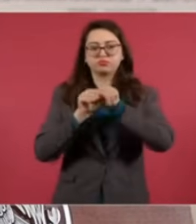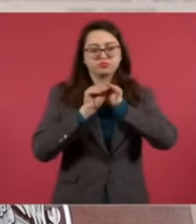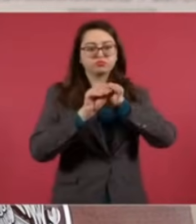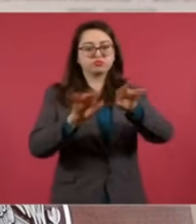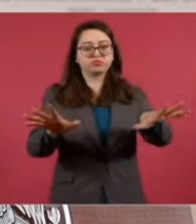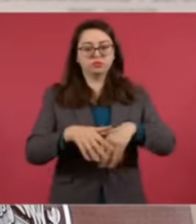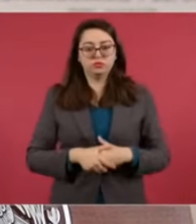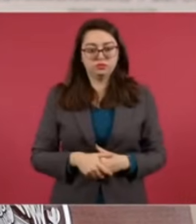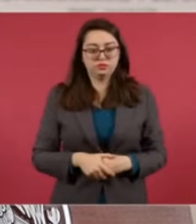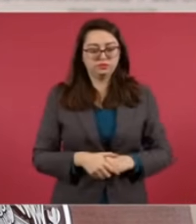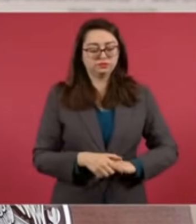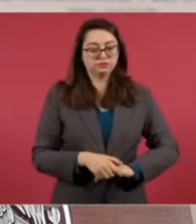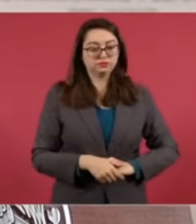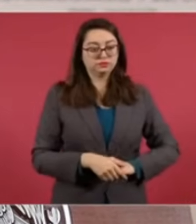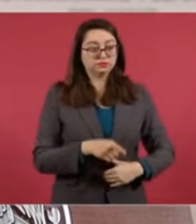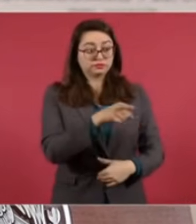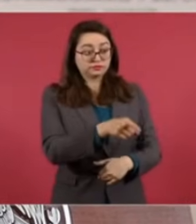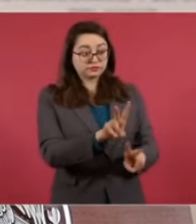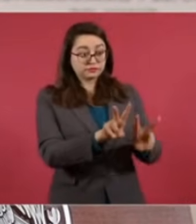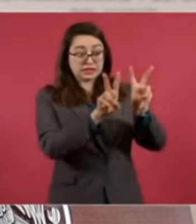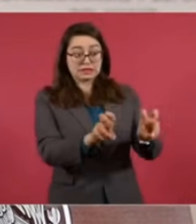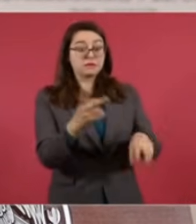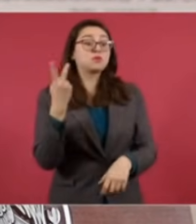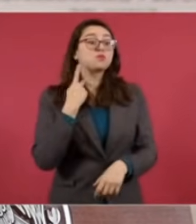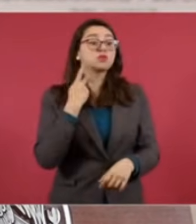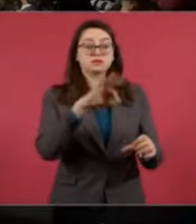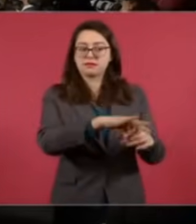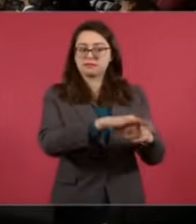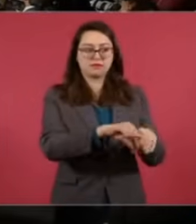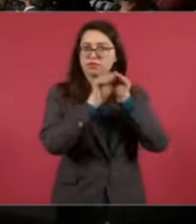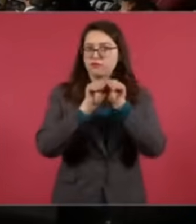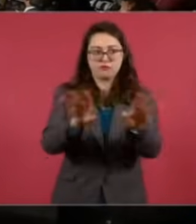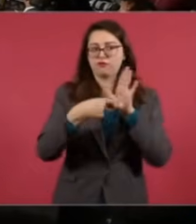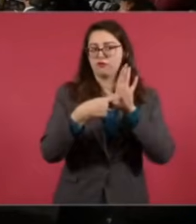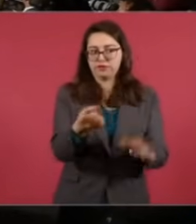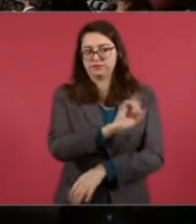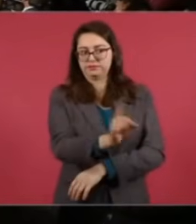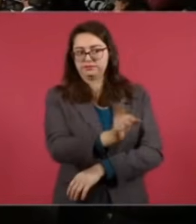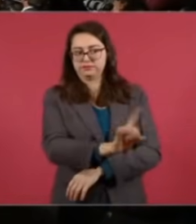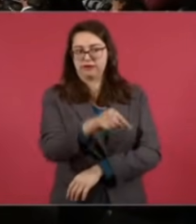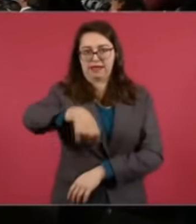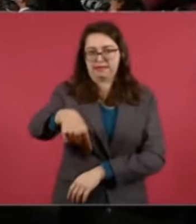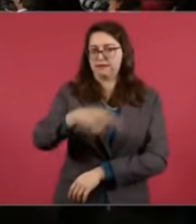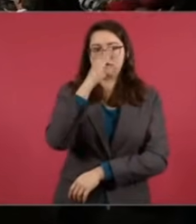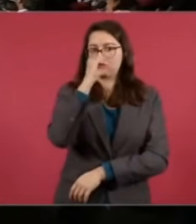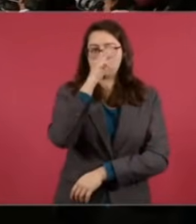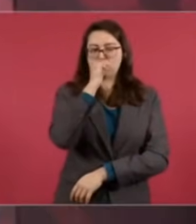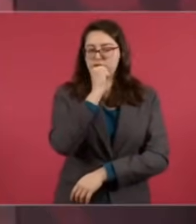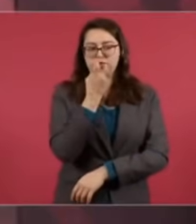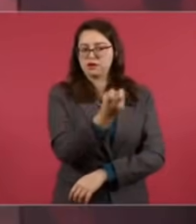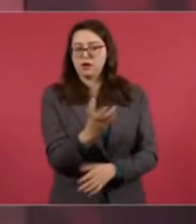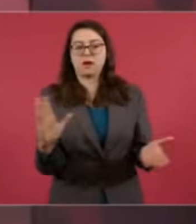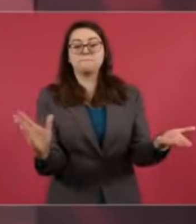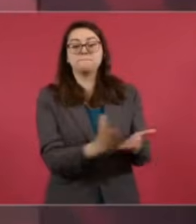No la que tiene que ver con la parte política electoral, porque esa no podemos nosotros mostrarla, no nos podemos meter en